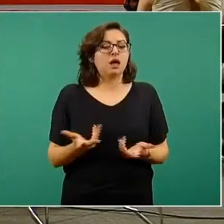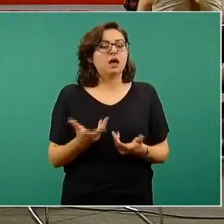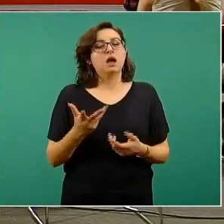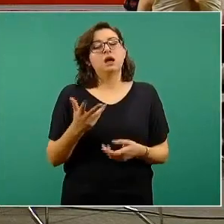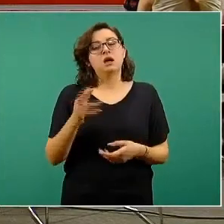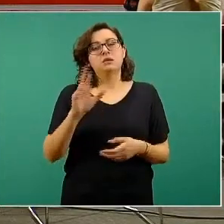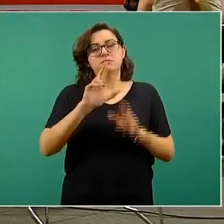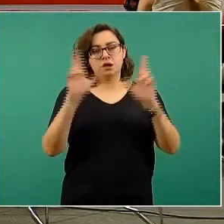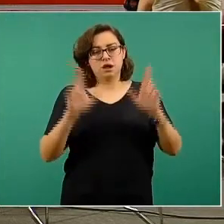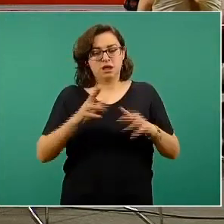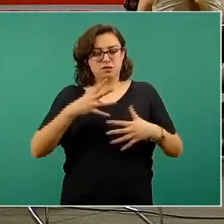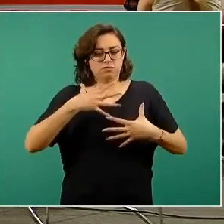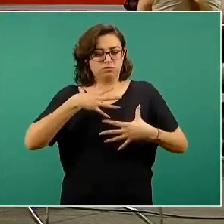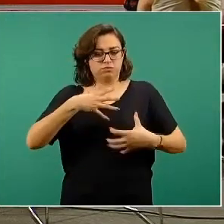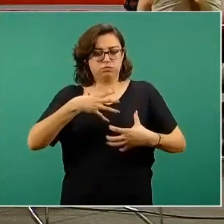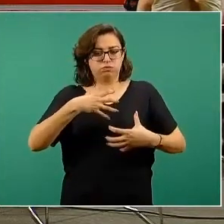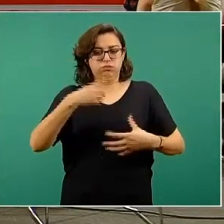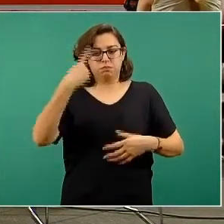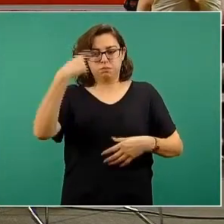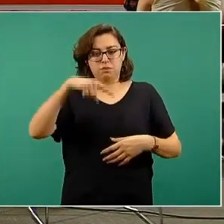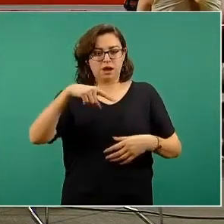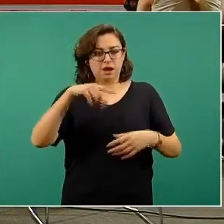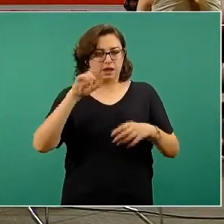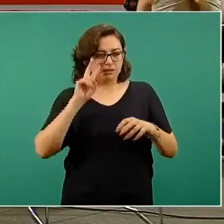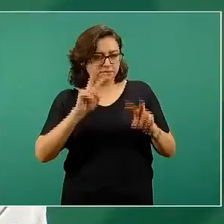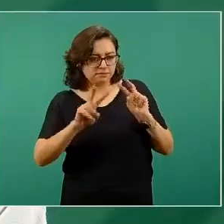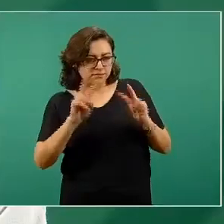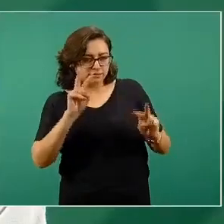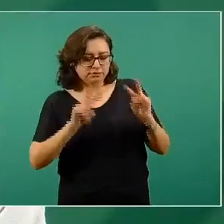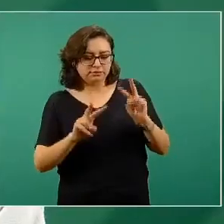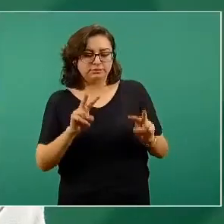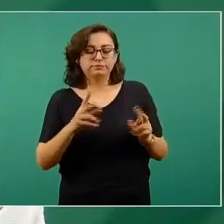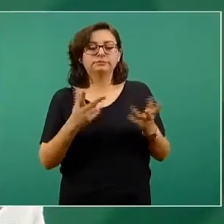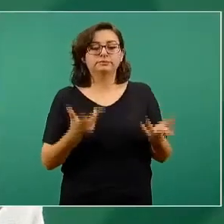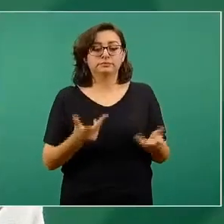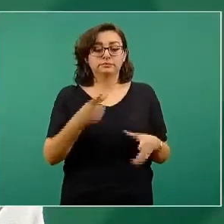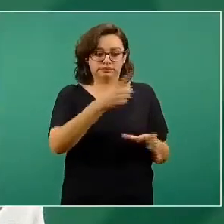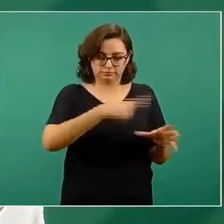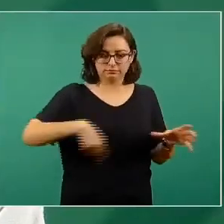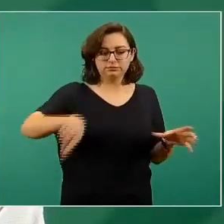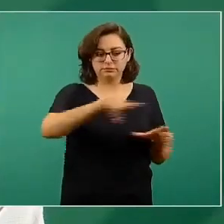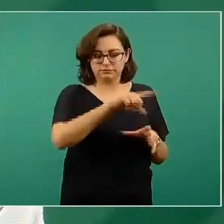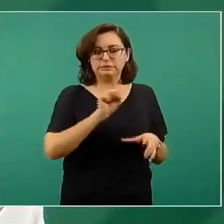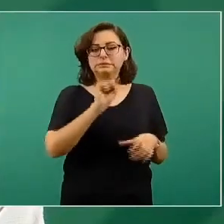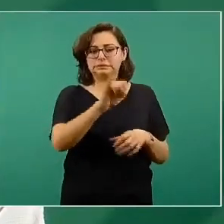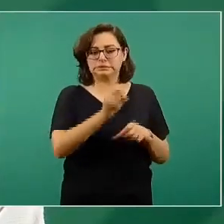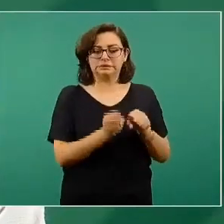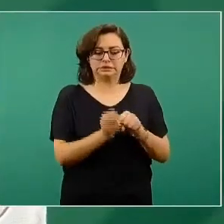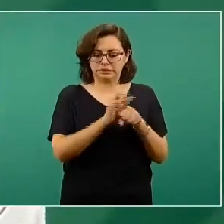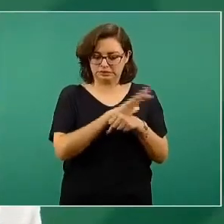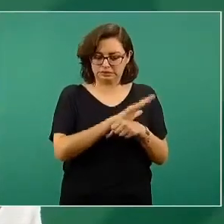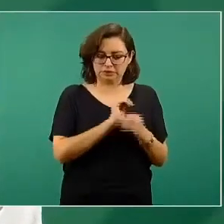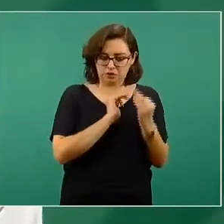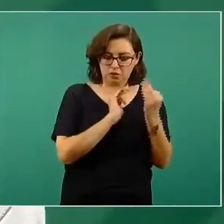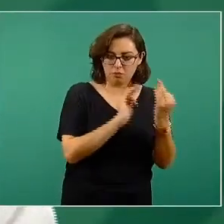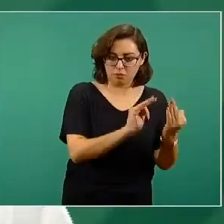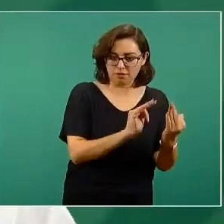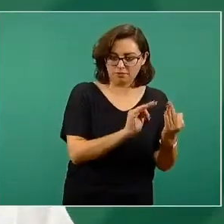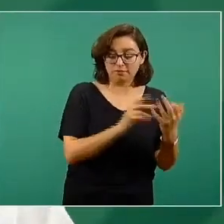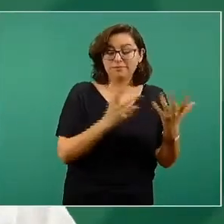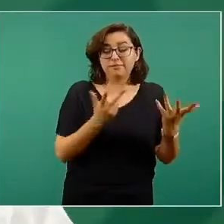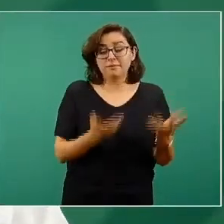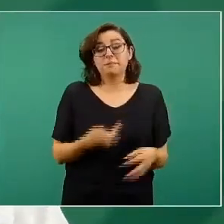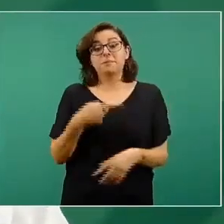X, etcétera. ¿Eso por qué preocupa? porque en la narrativa pública, en el